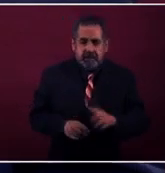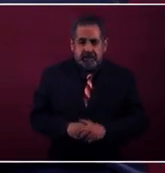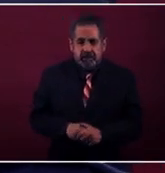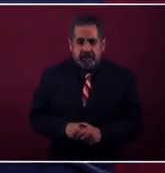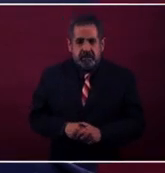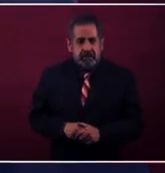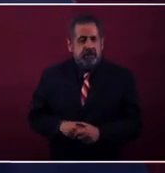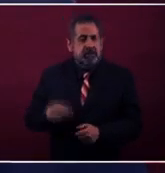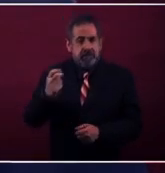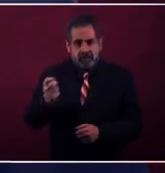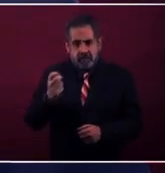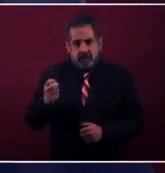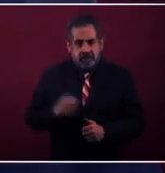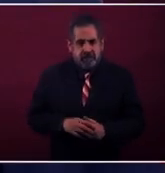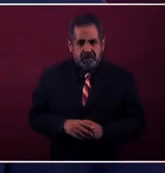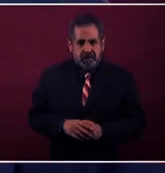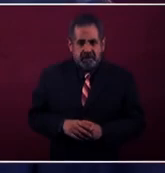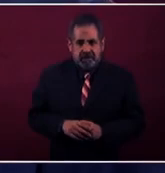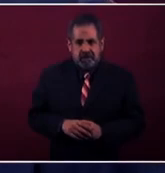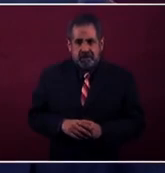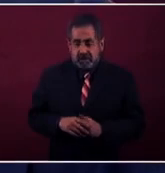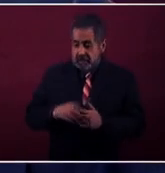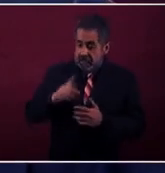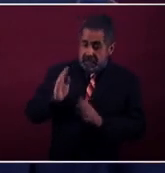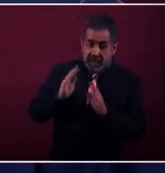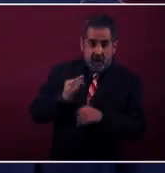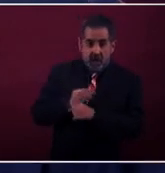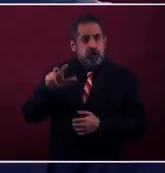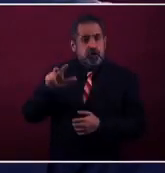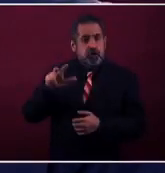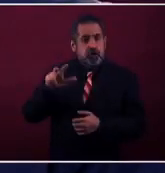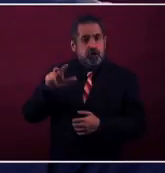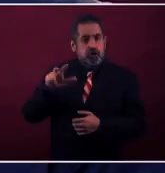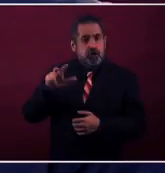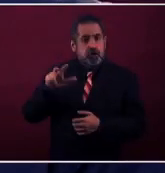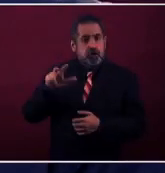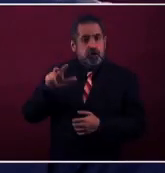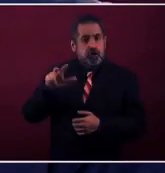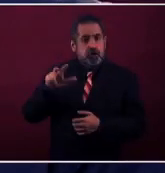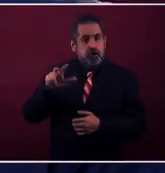Por eso, cuando se triunfa en el 18,